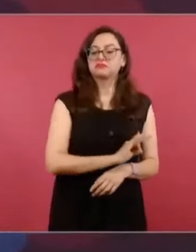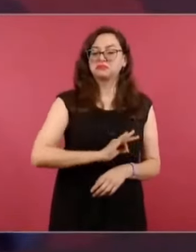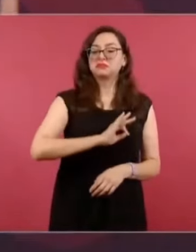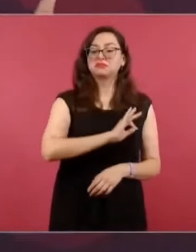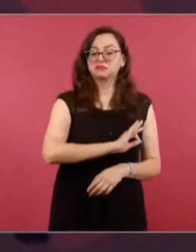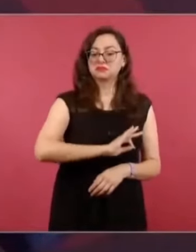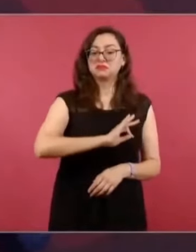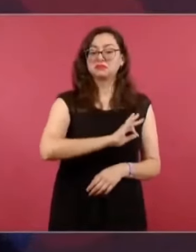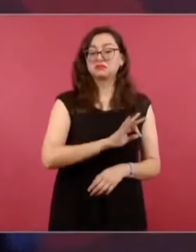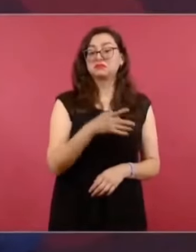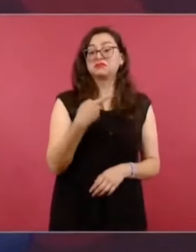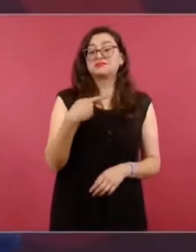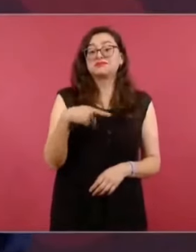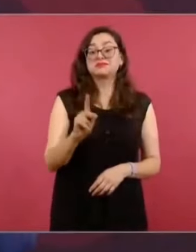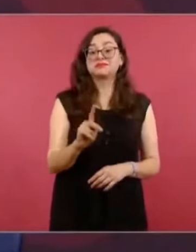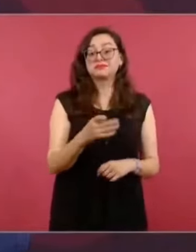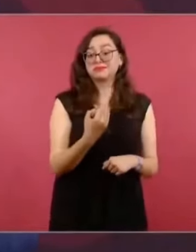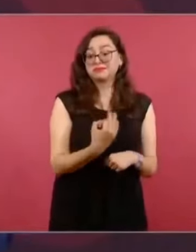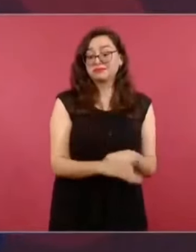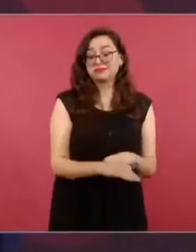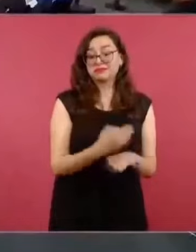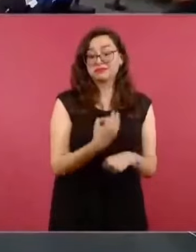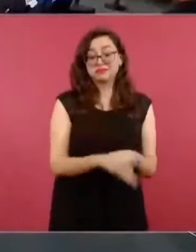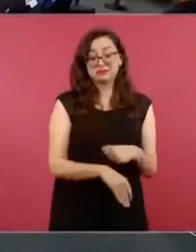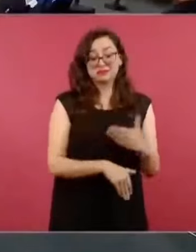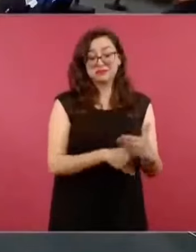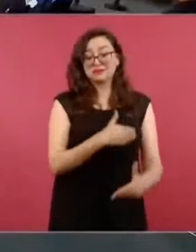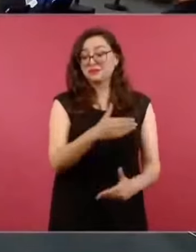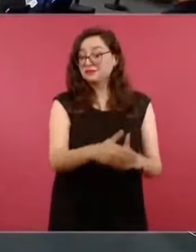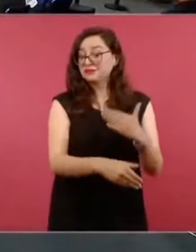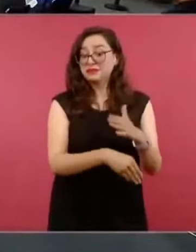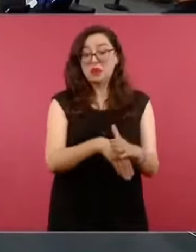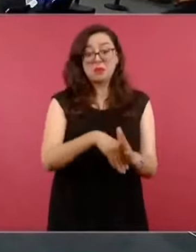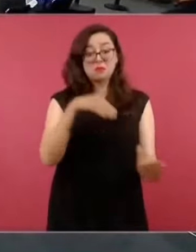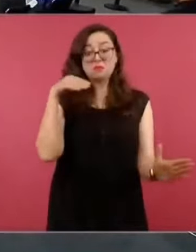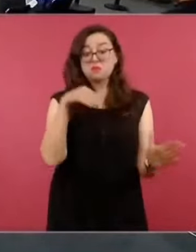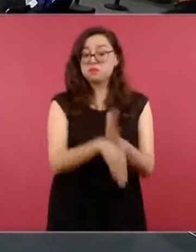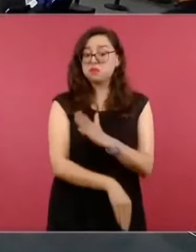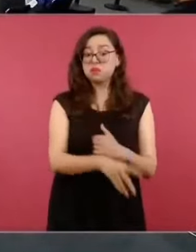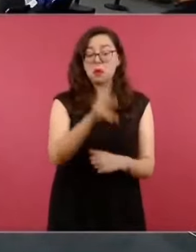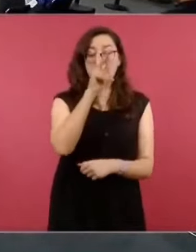que puede convertirse en infelicidad y es transitoria.